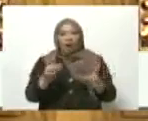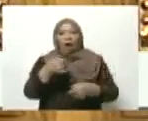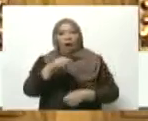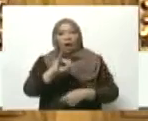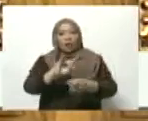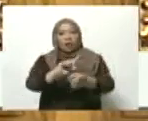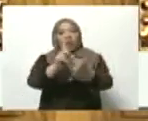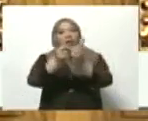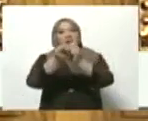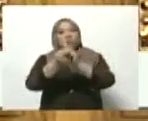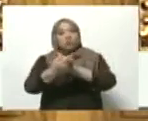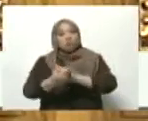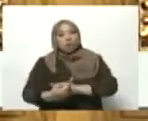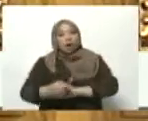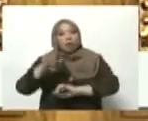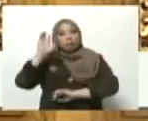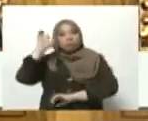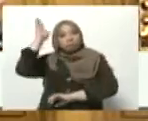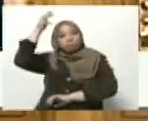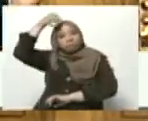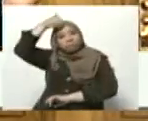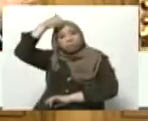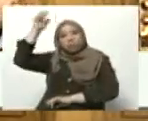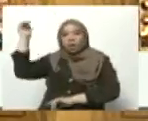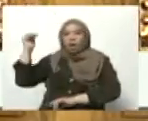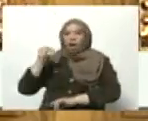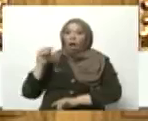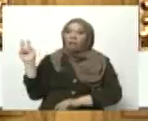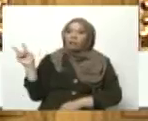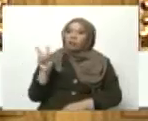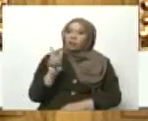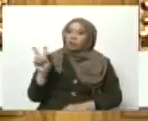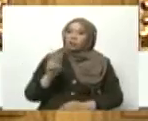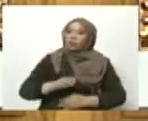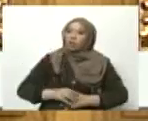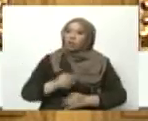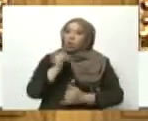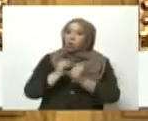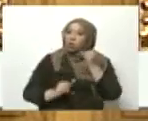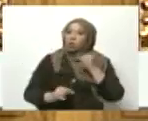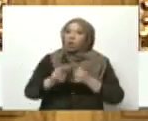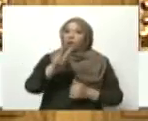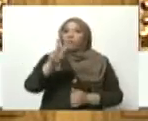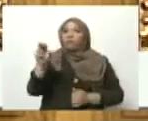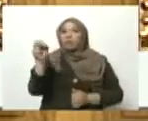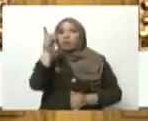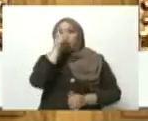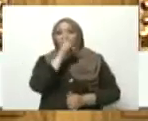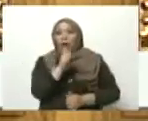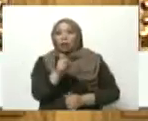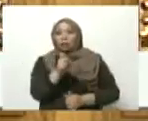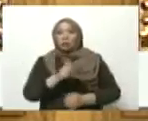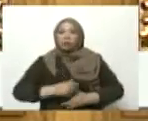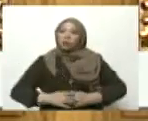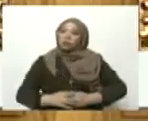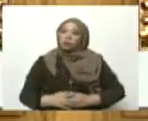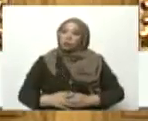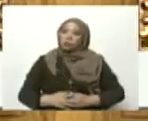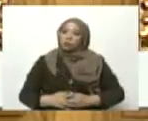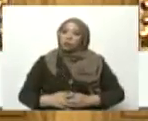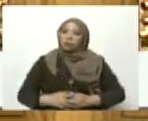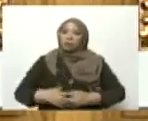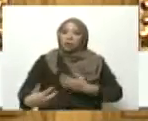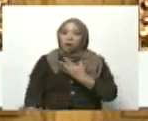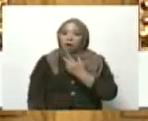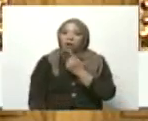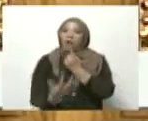la llegada del presidente Trump a Venezuela, porque, como he dicho, en los últimos 20 años hubo una serie de ataques de